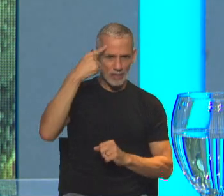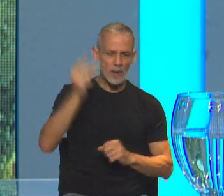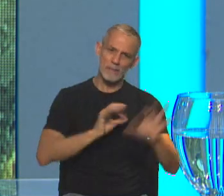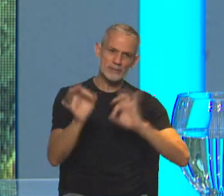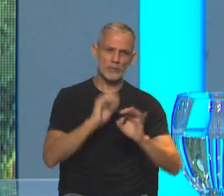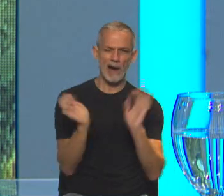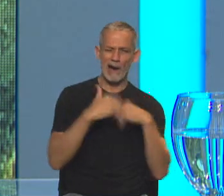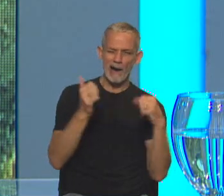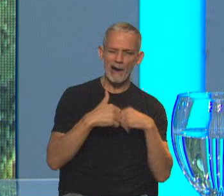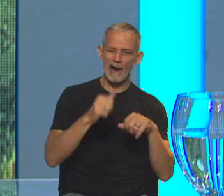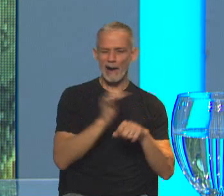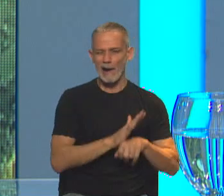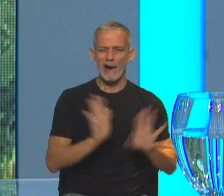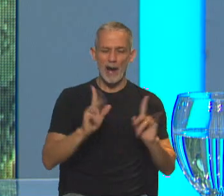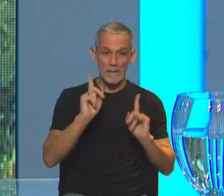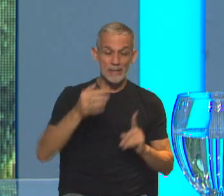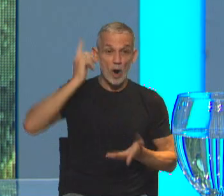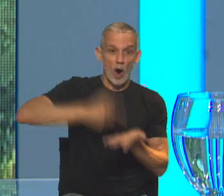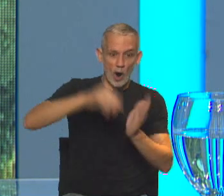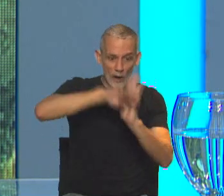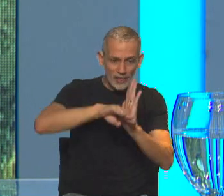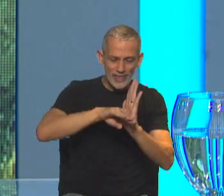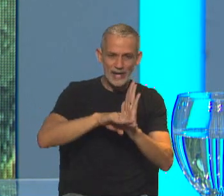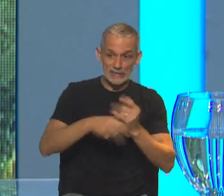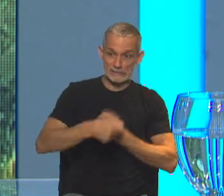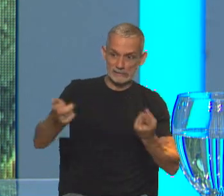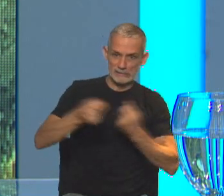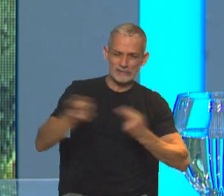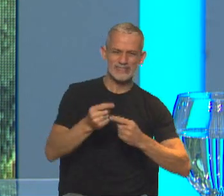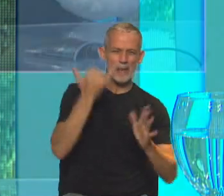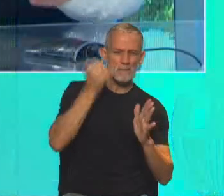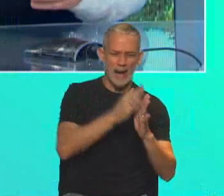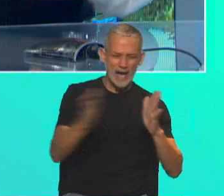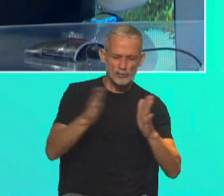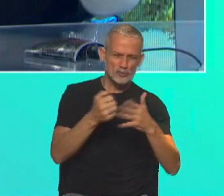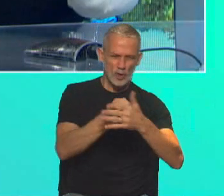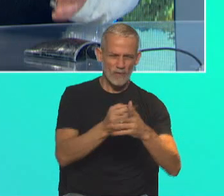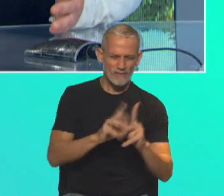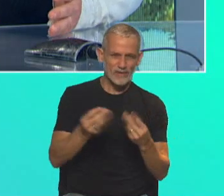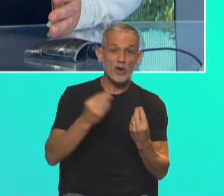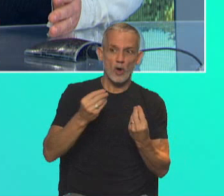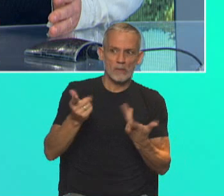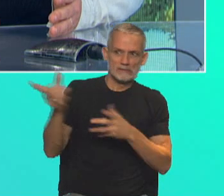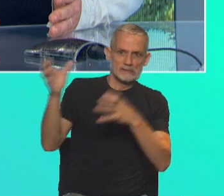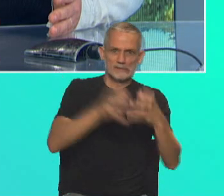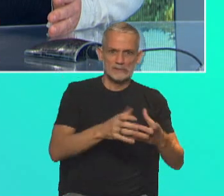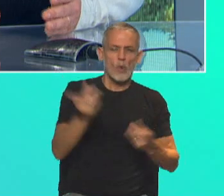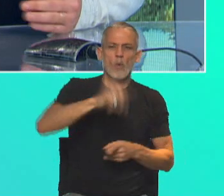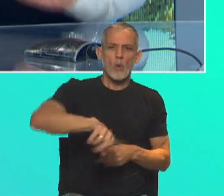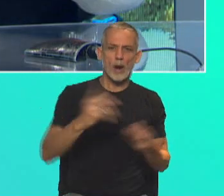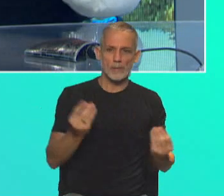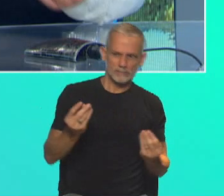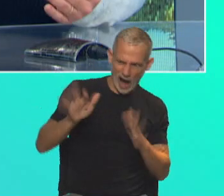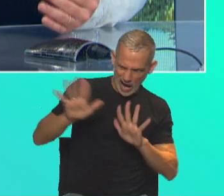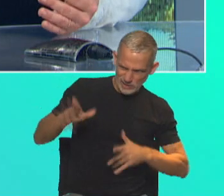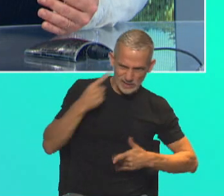estrategias de ocultamiento, ¿no? Porque todas estas órdenes que empiezan a aparecer fines de mayo tenían que ver con cómo iban a llegar a continente, qué